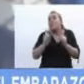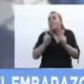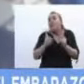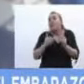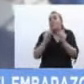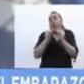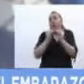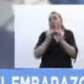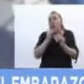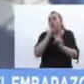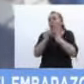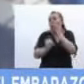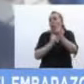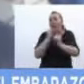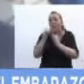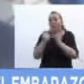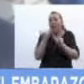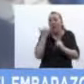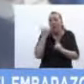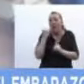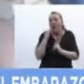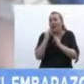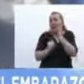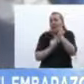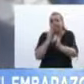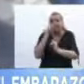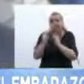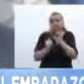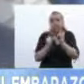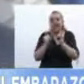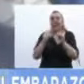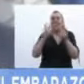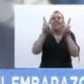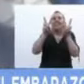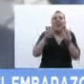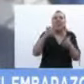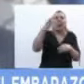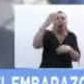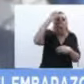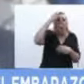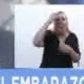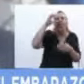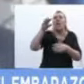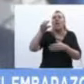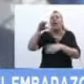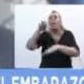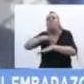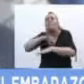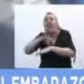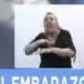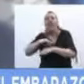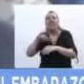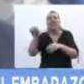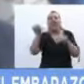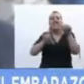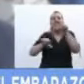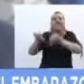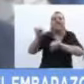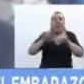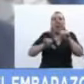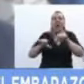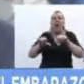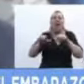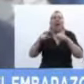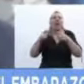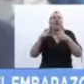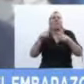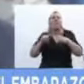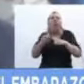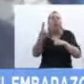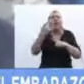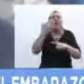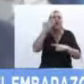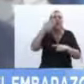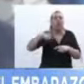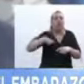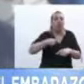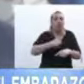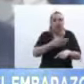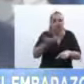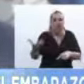razones expuestas, jurídicas, médicas, científicas y de índole política y social,